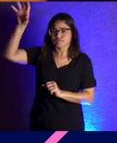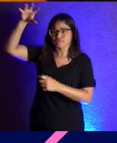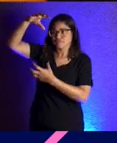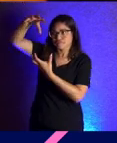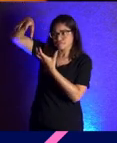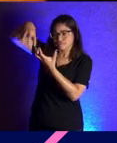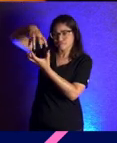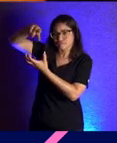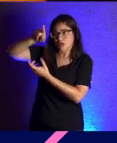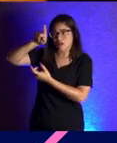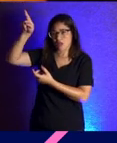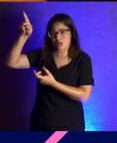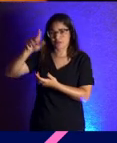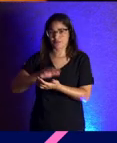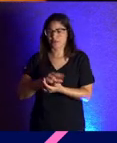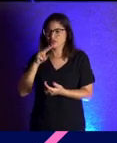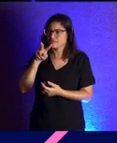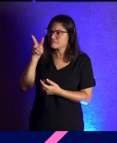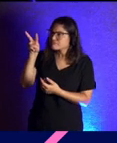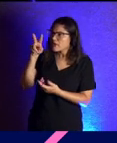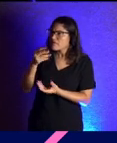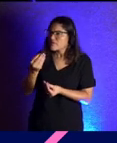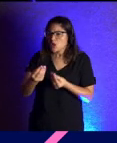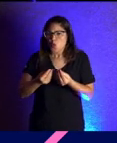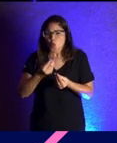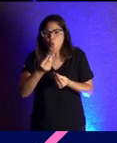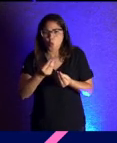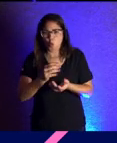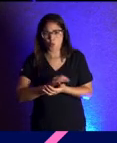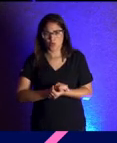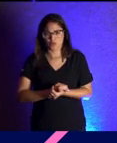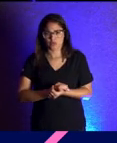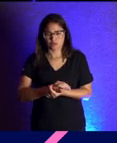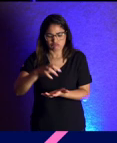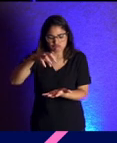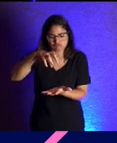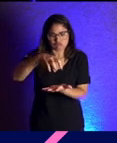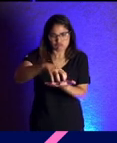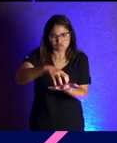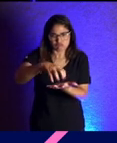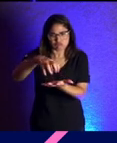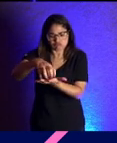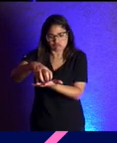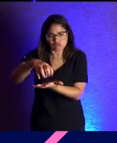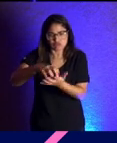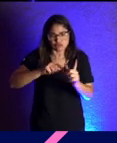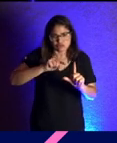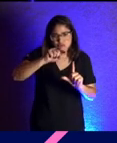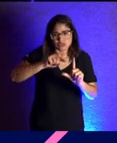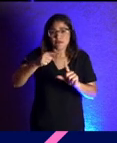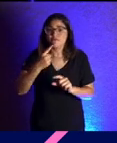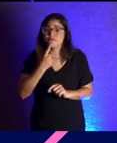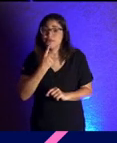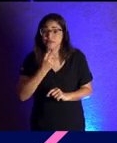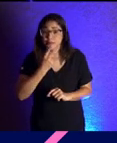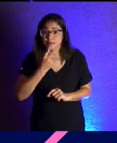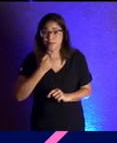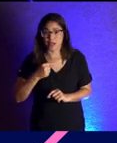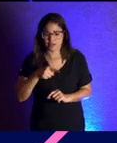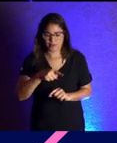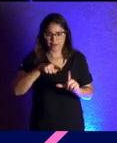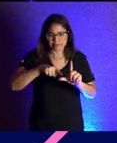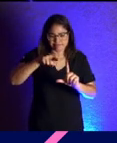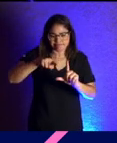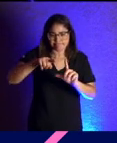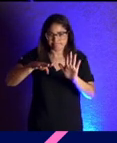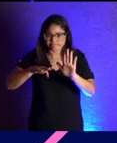con las imágenes, las bandas espectrales, son concentraciones, justo por ejemplo, de color rojo. Entonces, este índice lo puedes sacar en